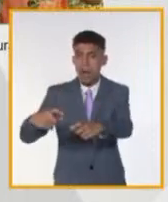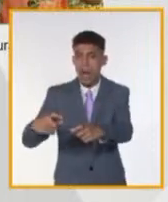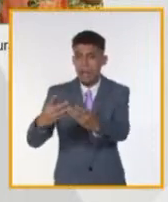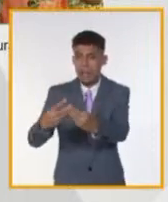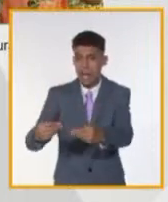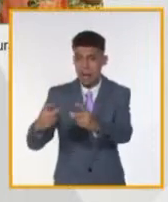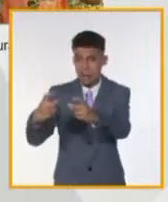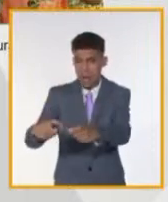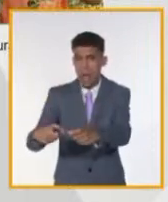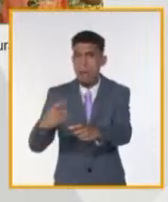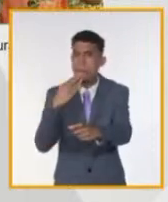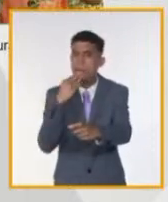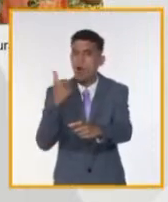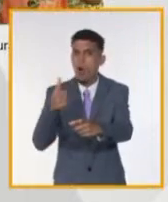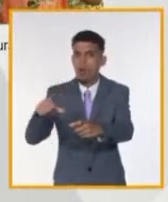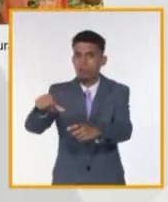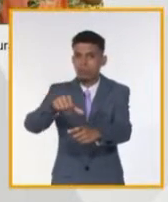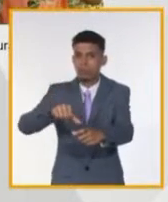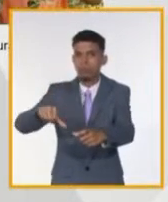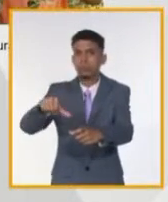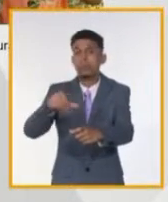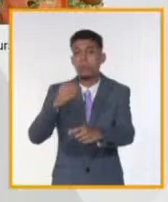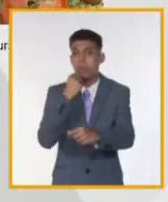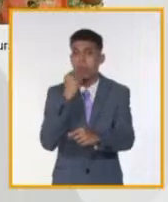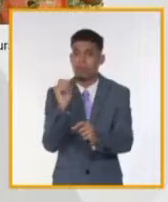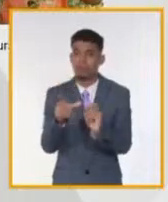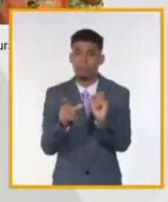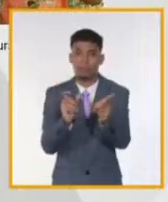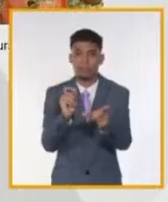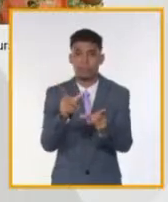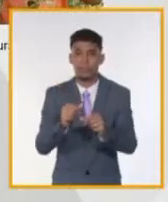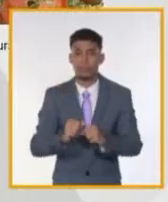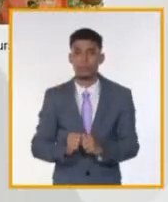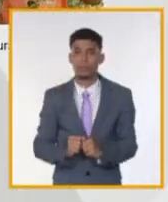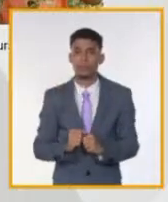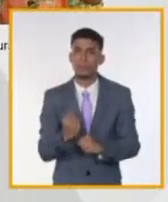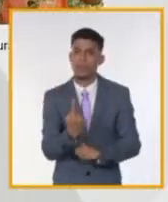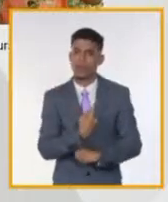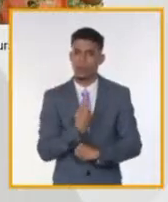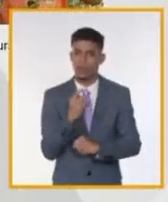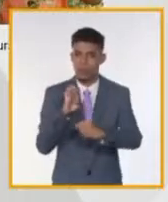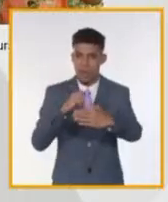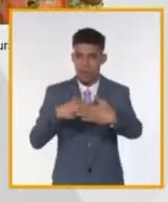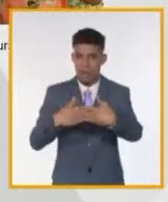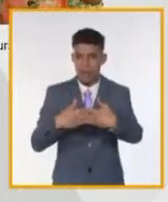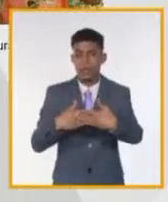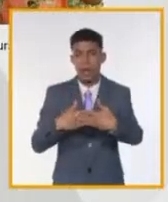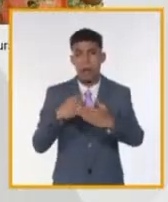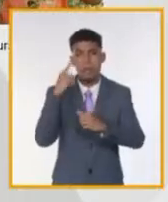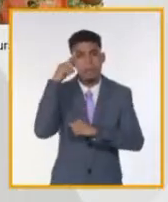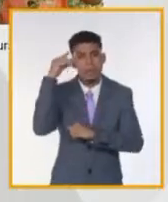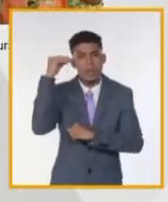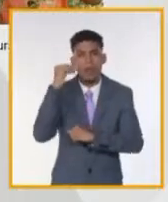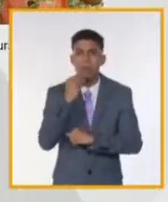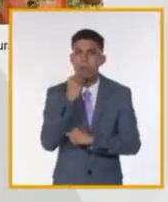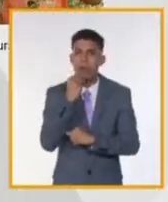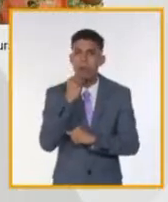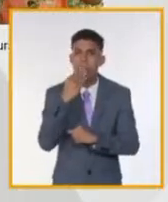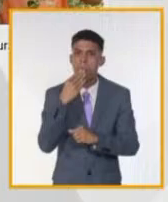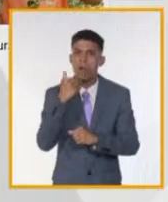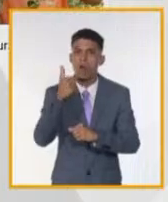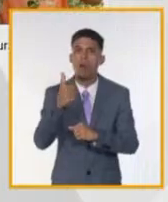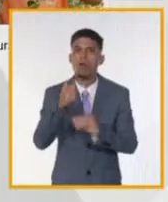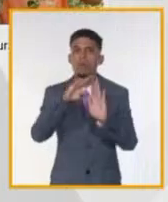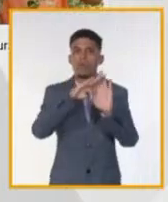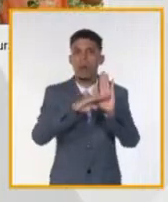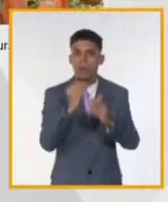realmente nosotros hoy pensamos que esta puede ser una solución al programa alimentario y estamos